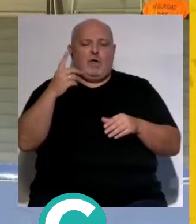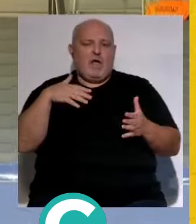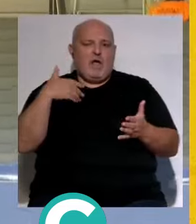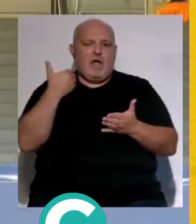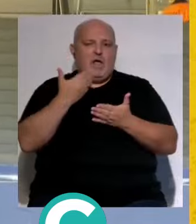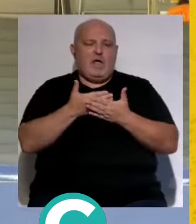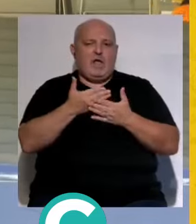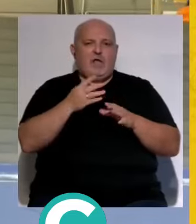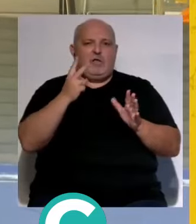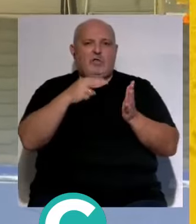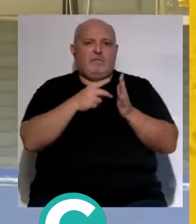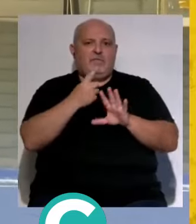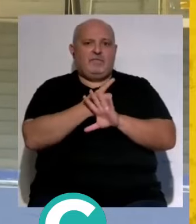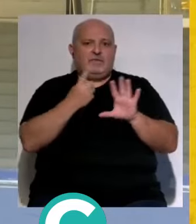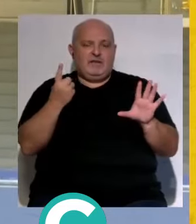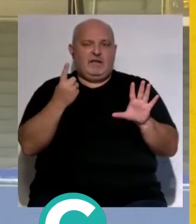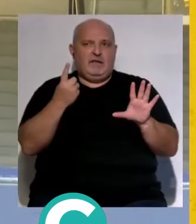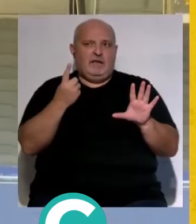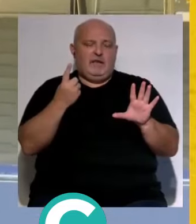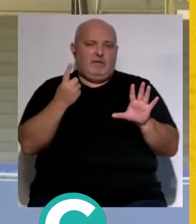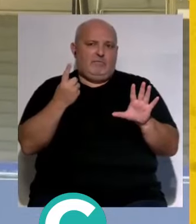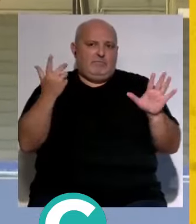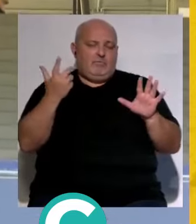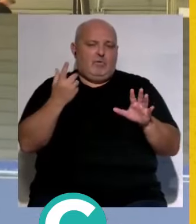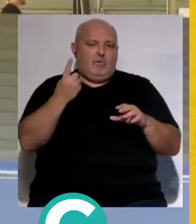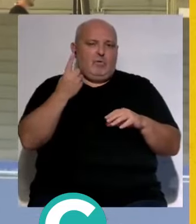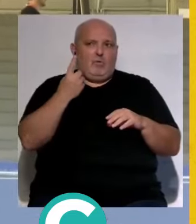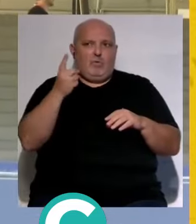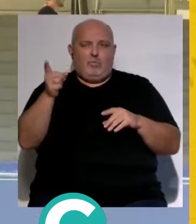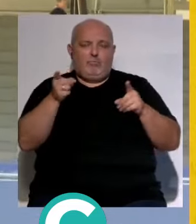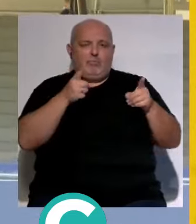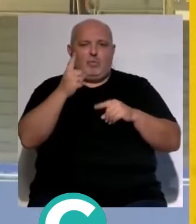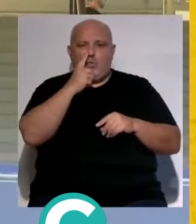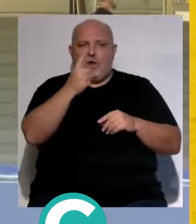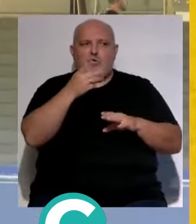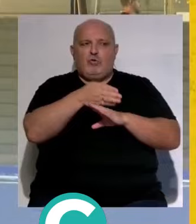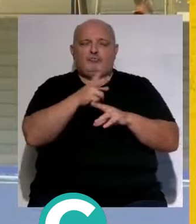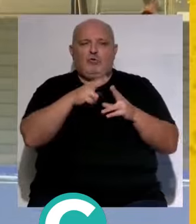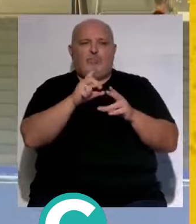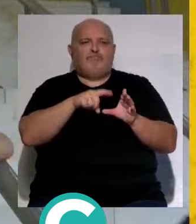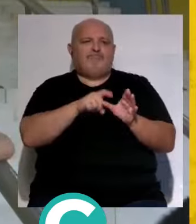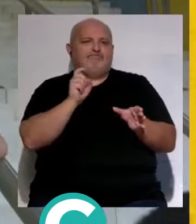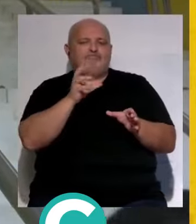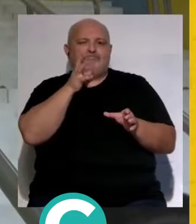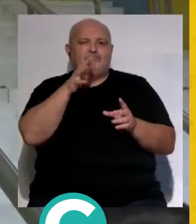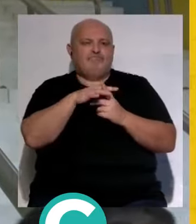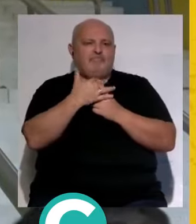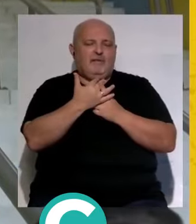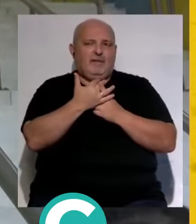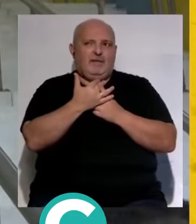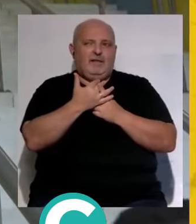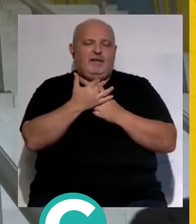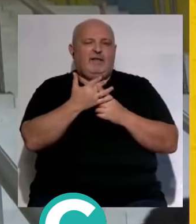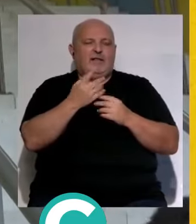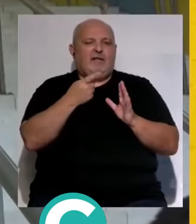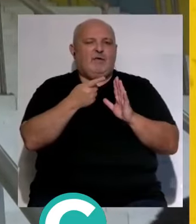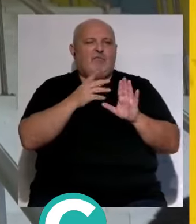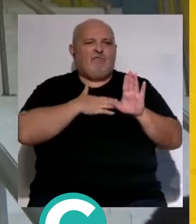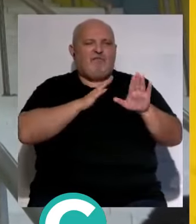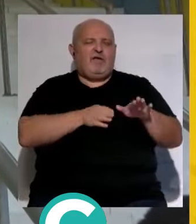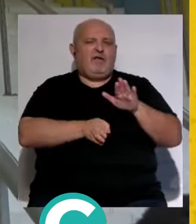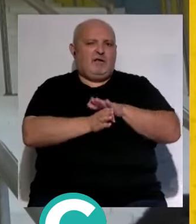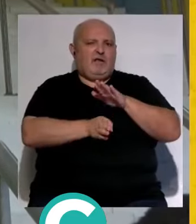se ha apuntado en el 2016, una persona, por ejemplo, puede ser tu caso, es de Dani, ¿no?, que un año no fue socio por cualquier circunstancia, pero eso no le resta fidelidad.